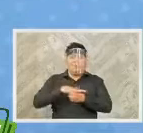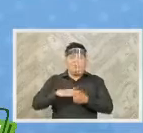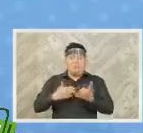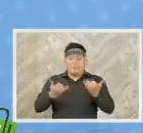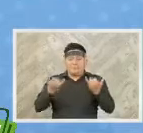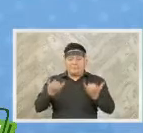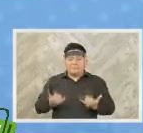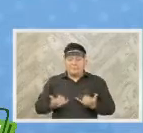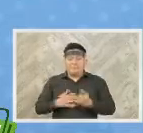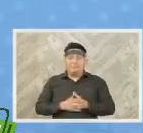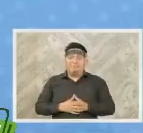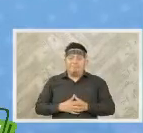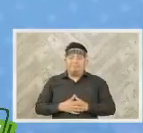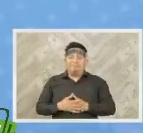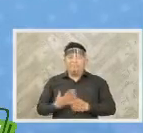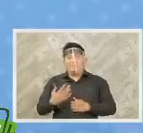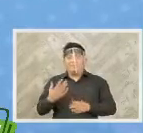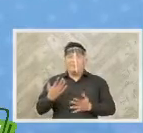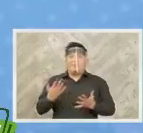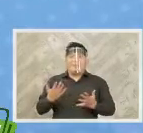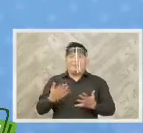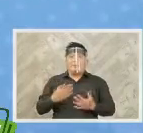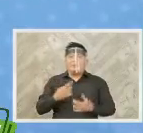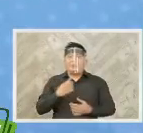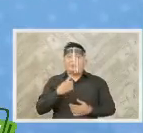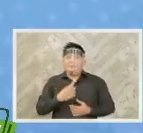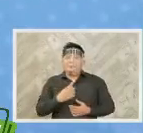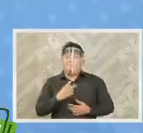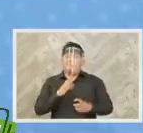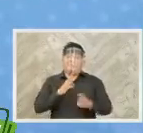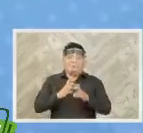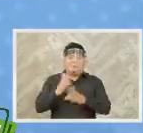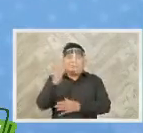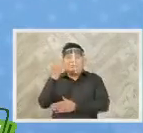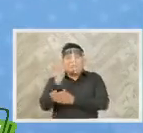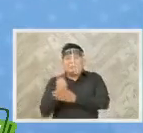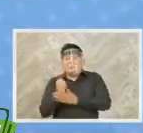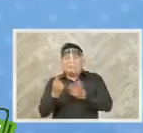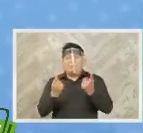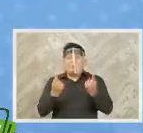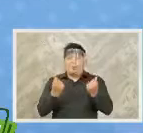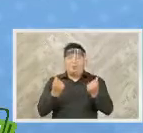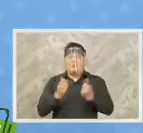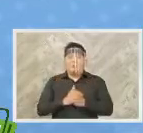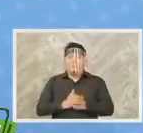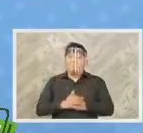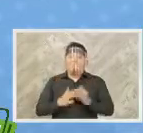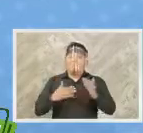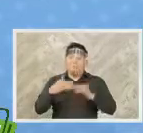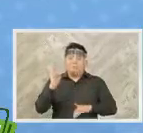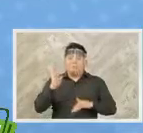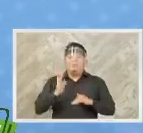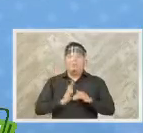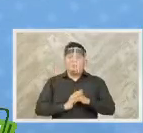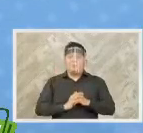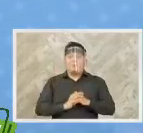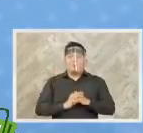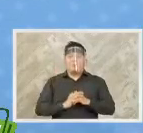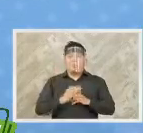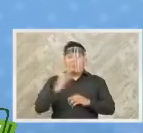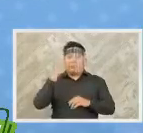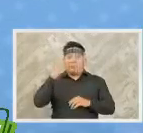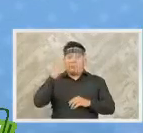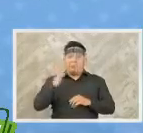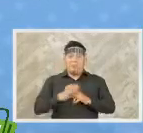hoy sin tener que ver las afectaciones que en el sector económico, como dices, uno de los más afectados por el COVID, que